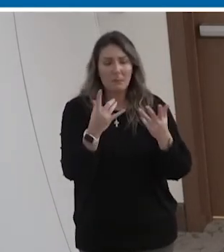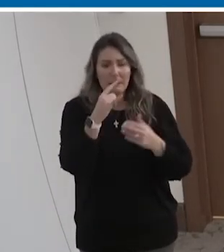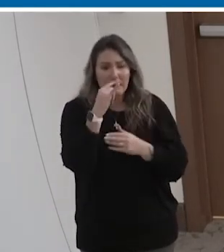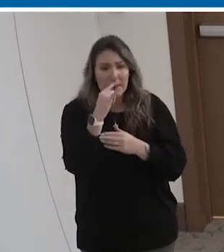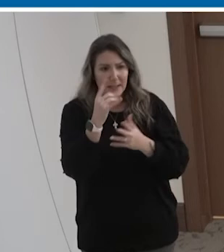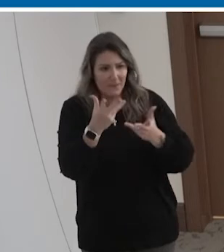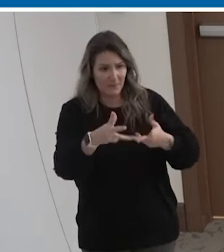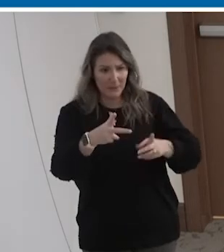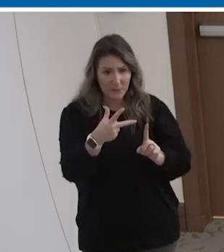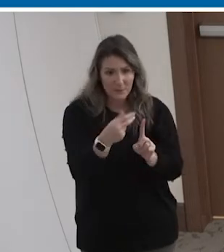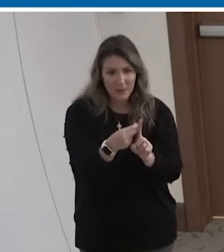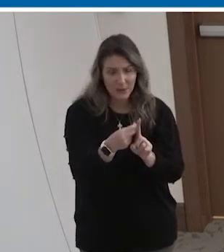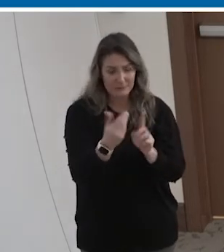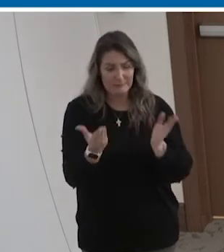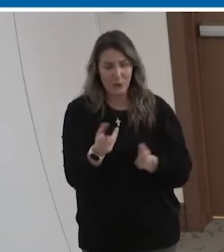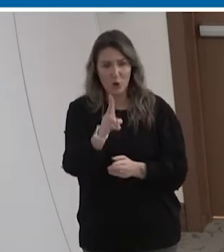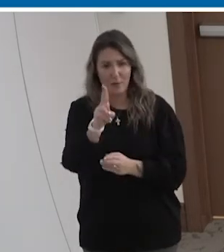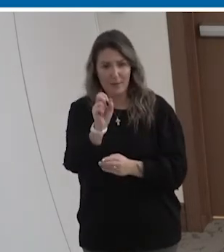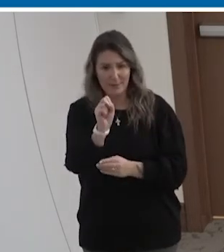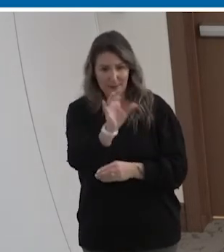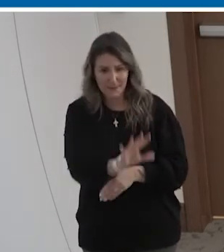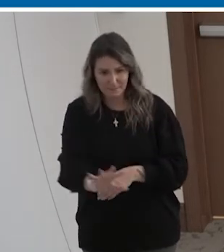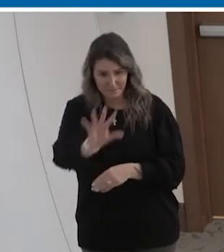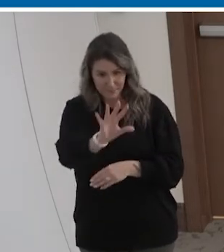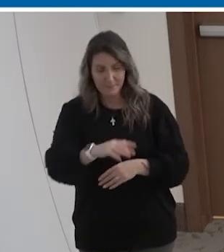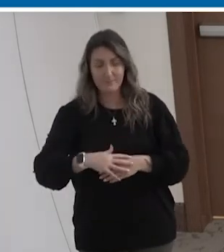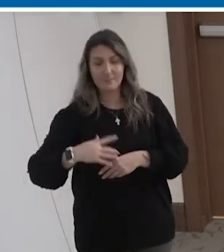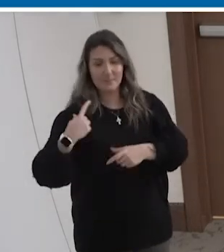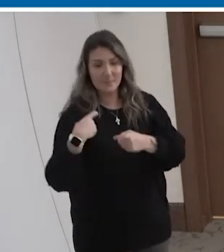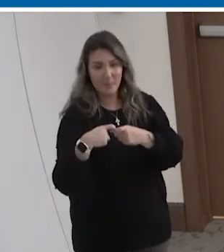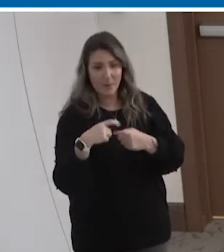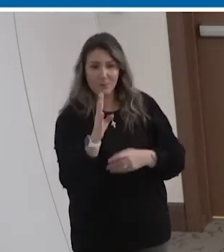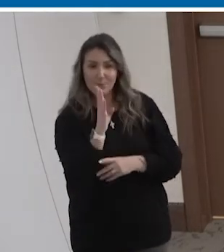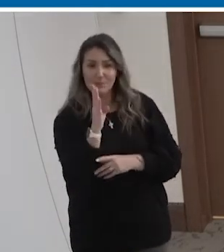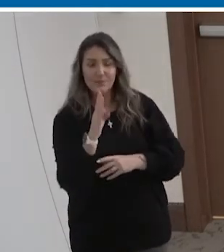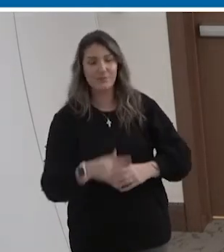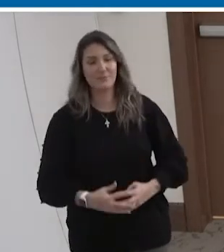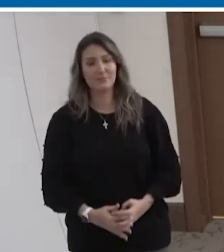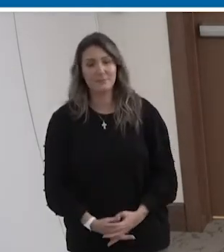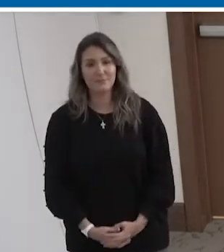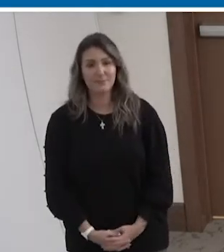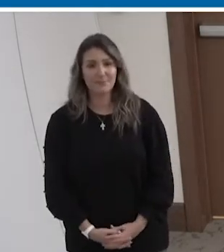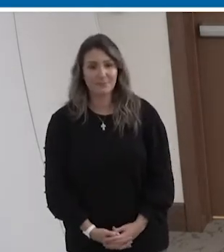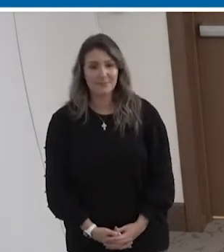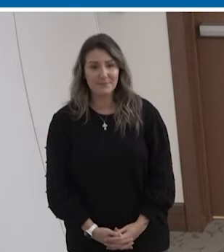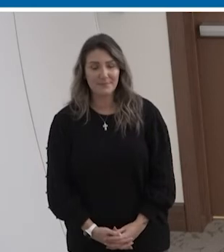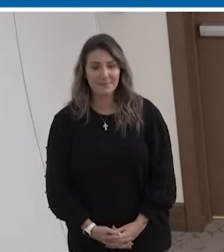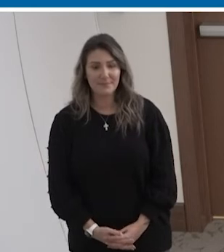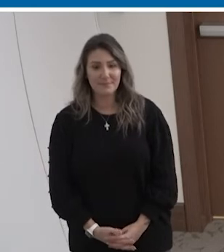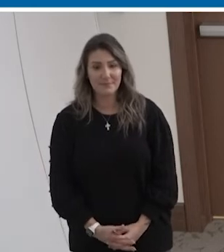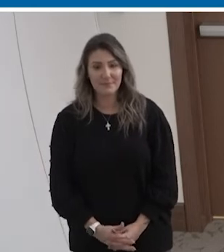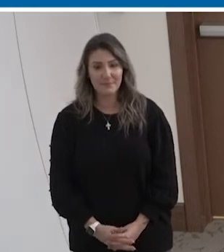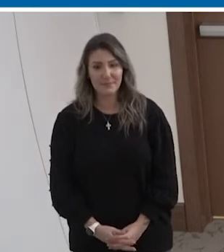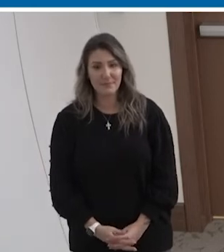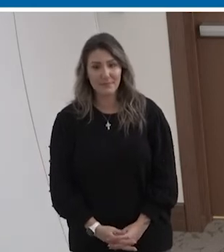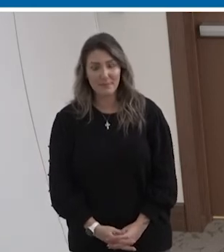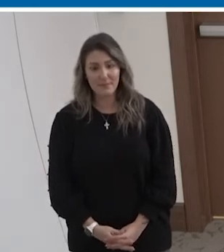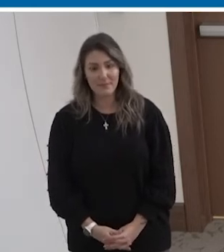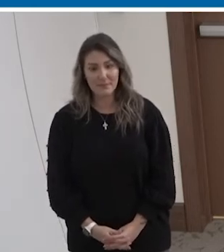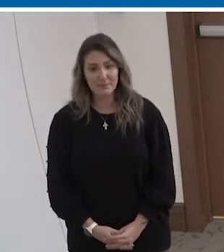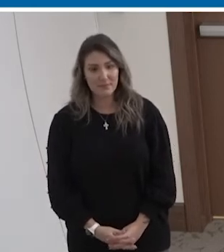been vaccinated in the United States. Y esta es información reciente que les muestra cuántos niños han